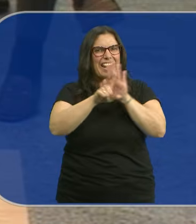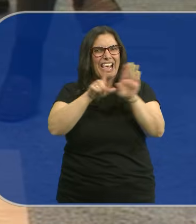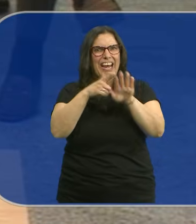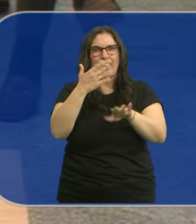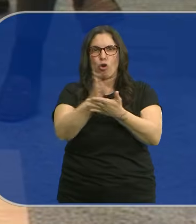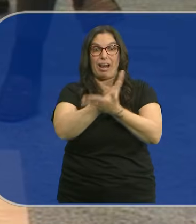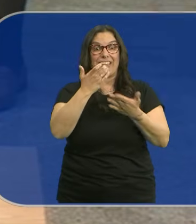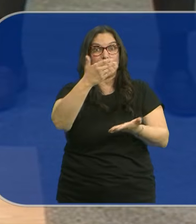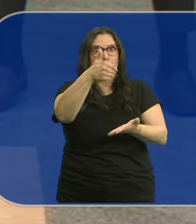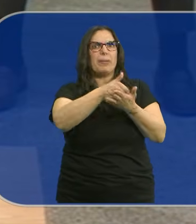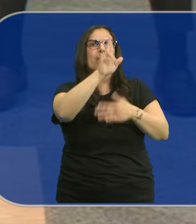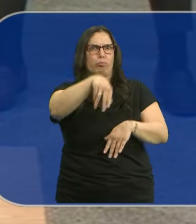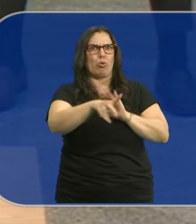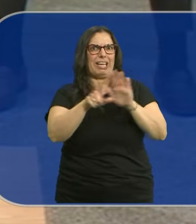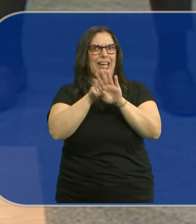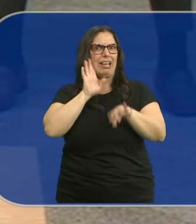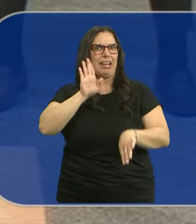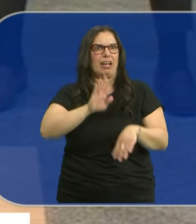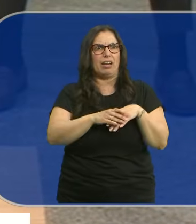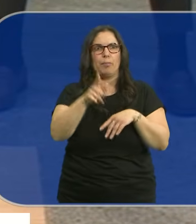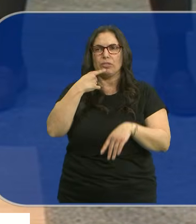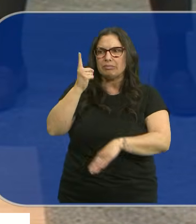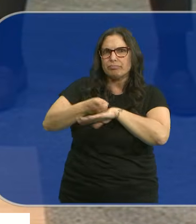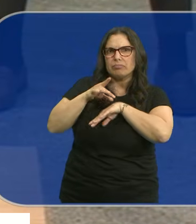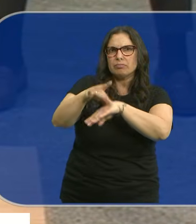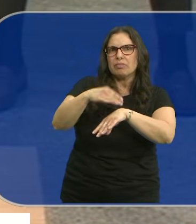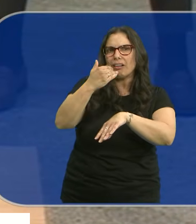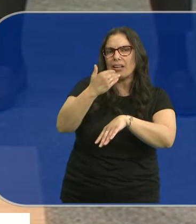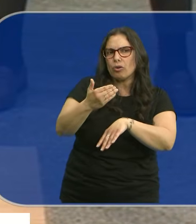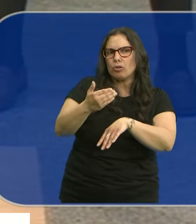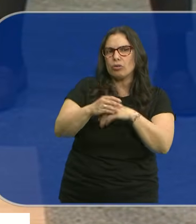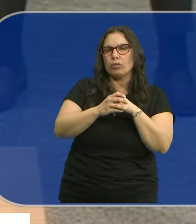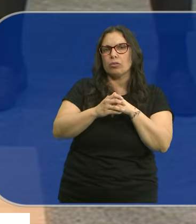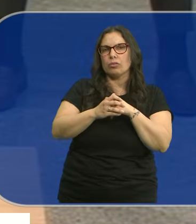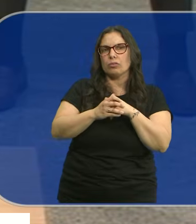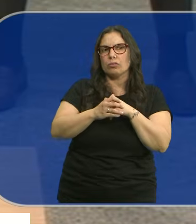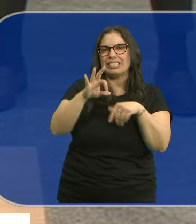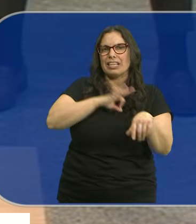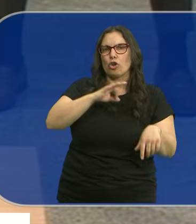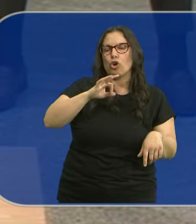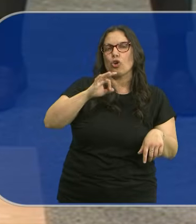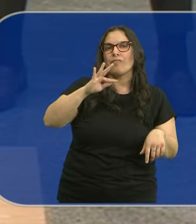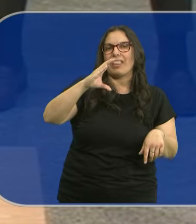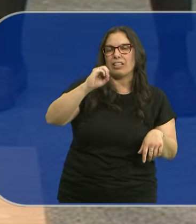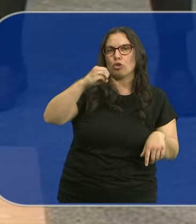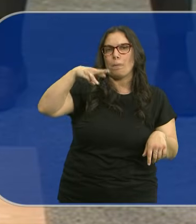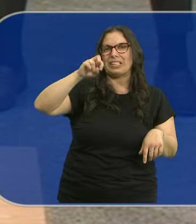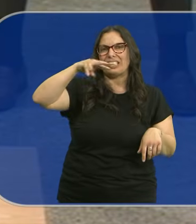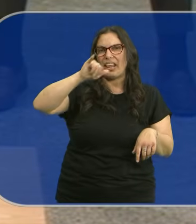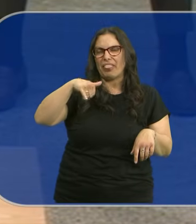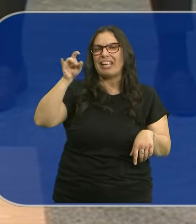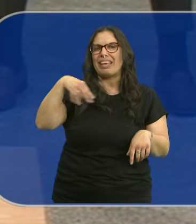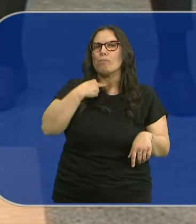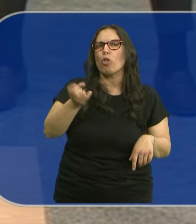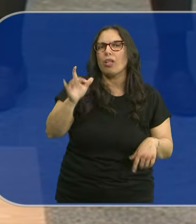hubiera sido. ¿Que recibía instrucciones de alguien, del señor Francisco Martínez? Bueno, claramente sí. ¿De quién